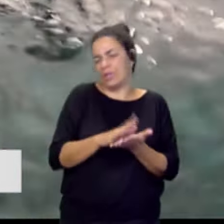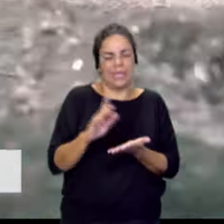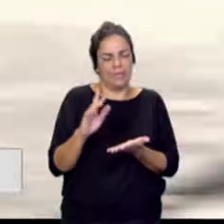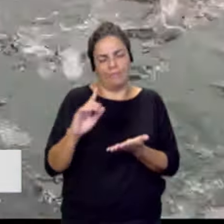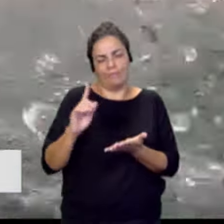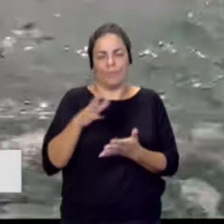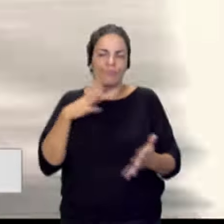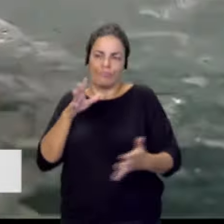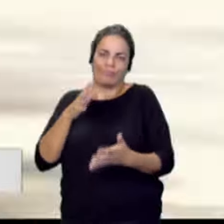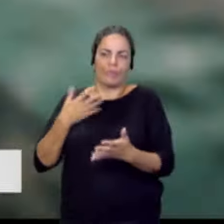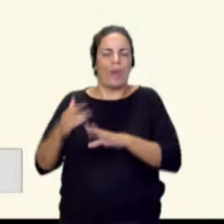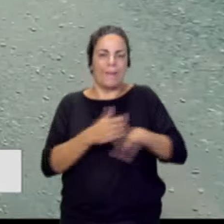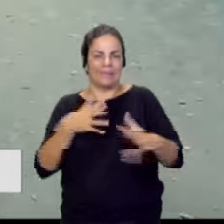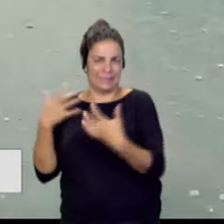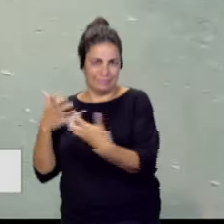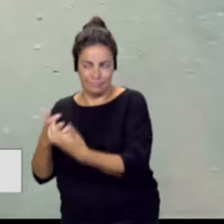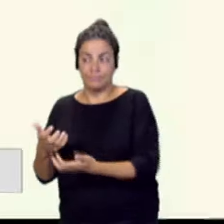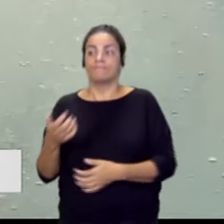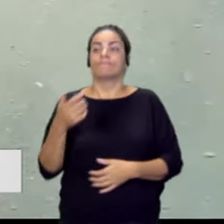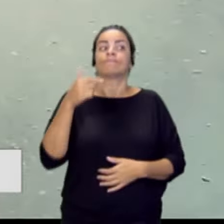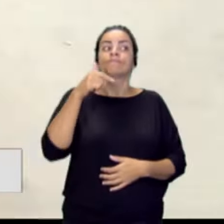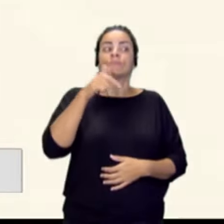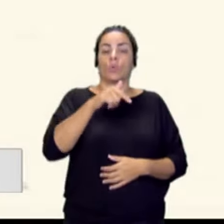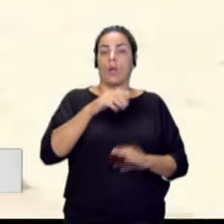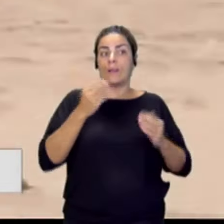presentación al otro lado del Atlántico, en Uruguay.